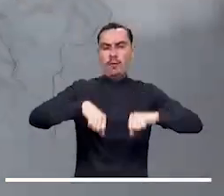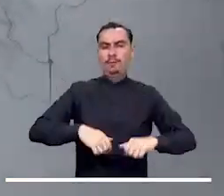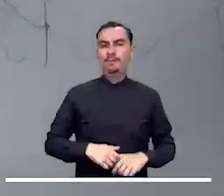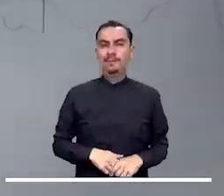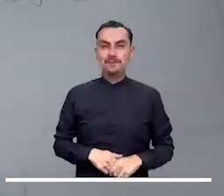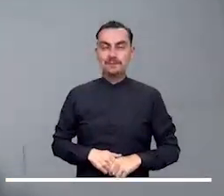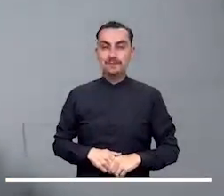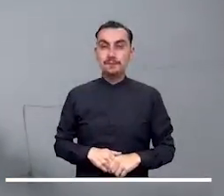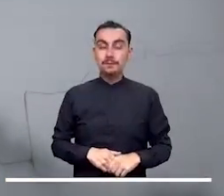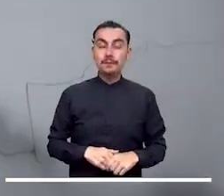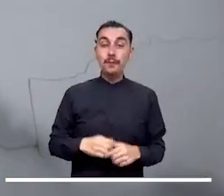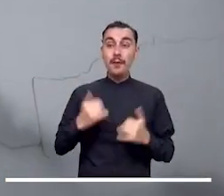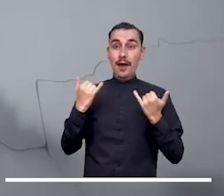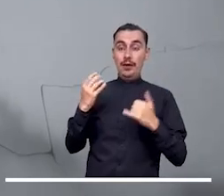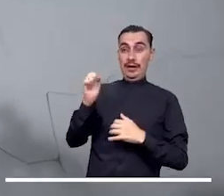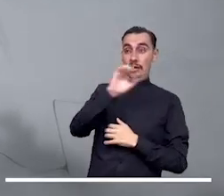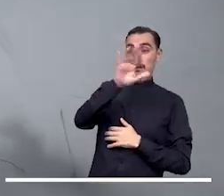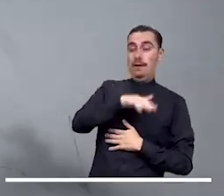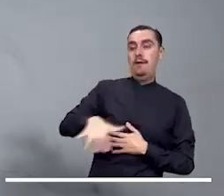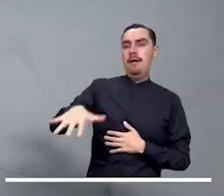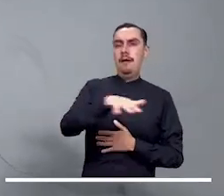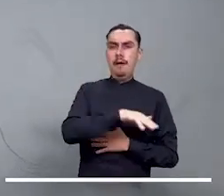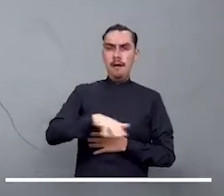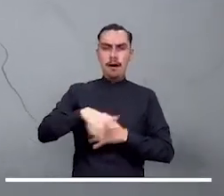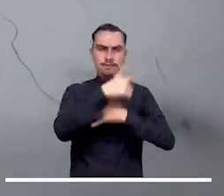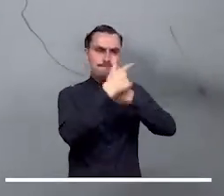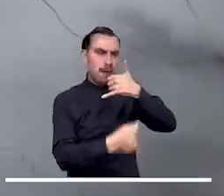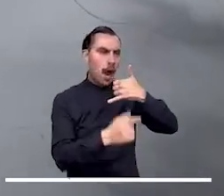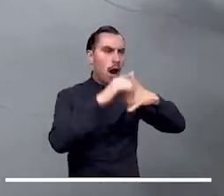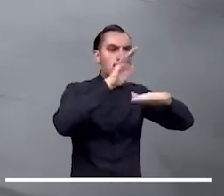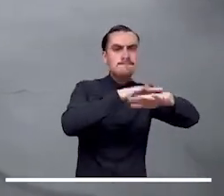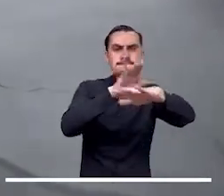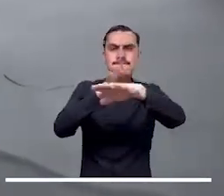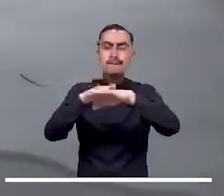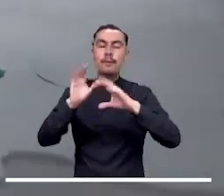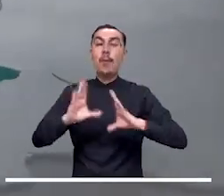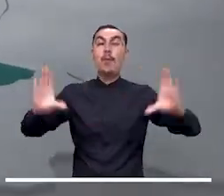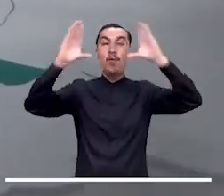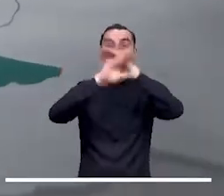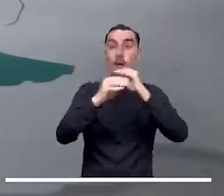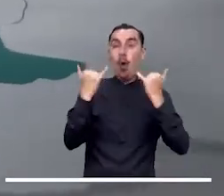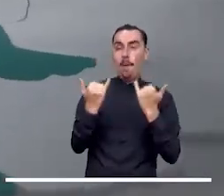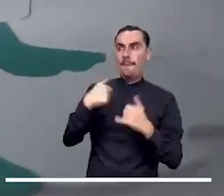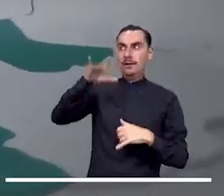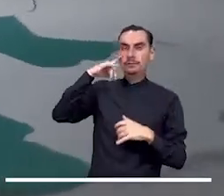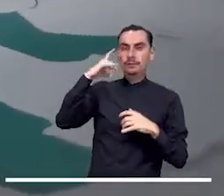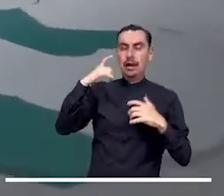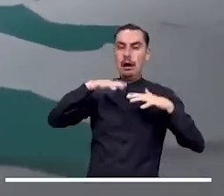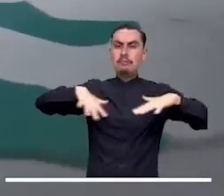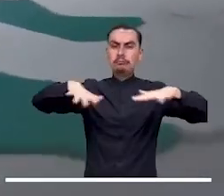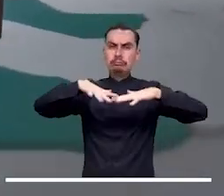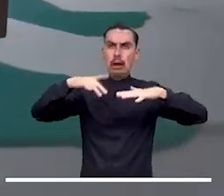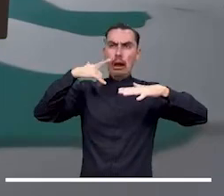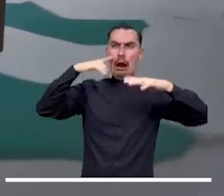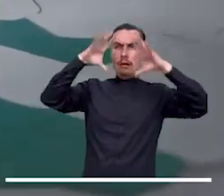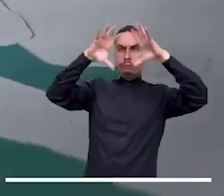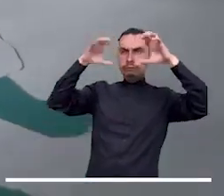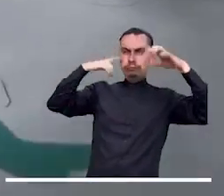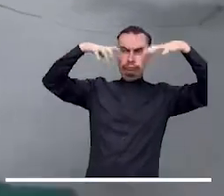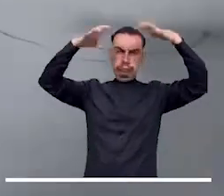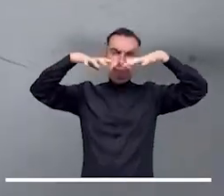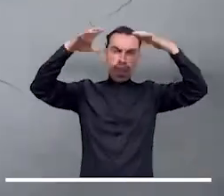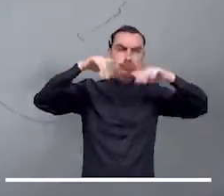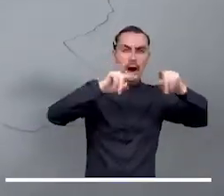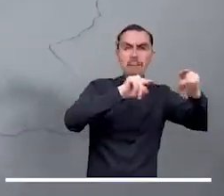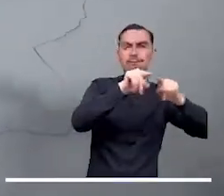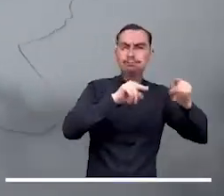a moderada intensidad. Al occidente del país, el litoral pacífico anochece entre nubes, por lo cual en los departamentos de Cauca, Valle